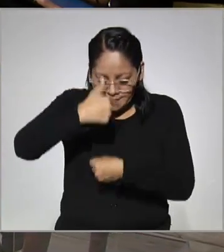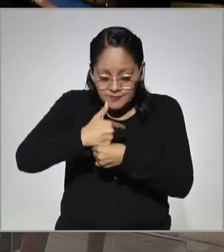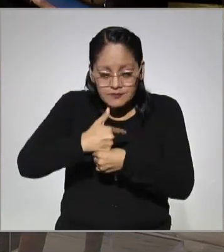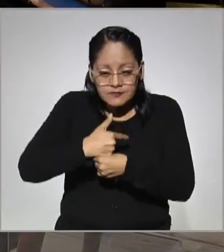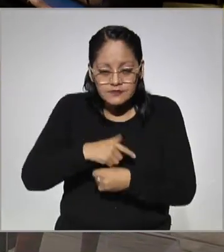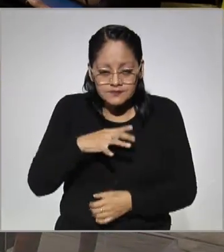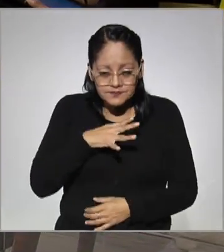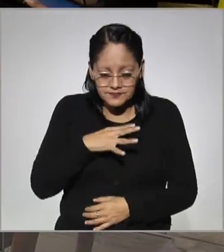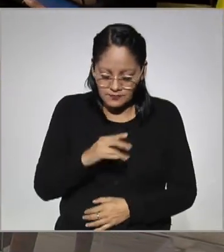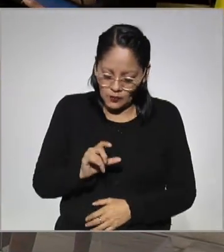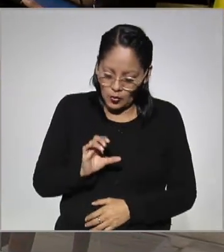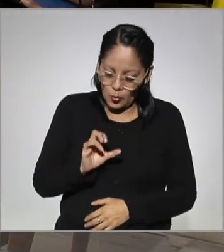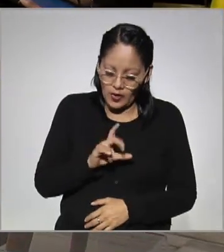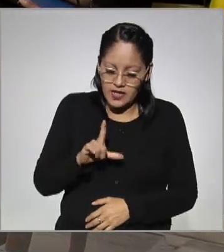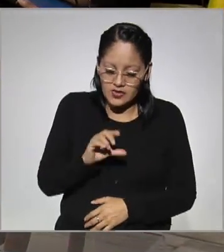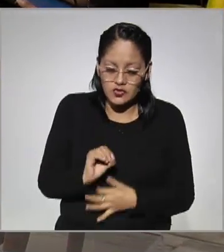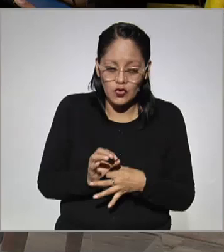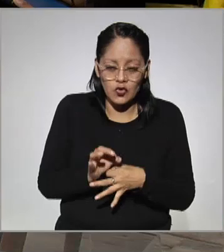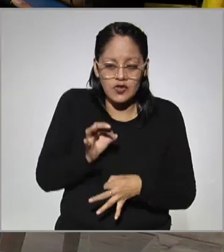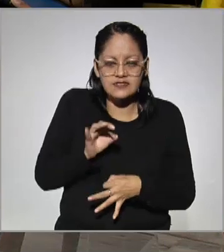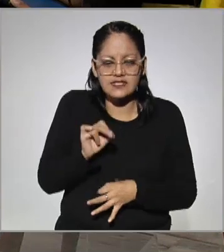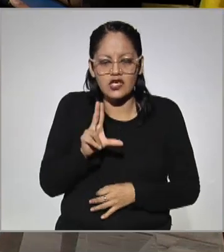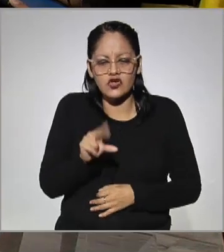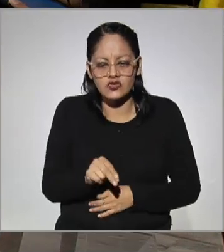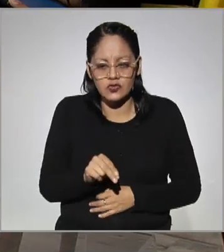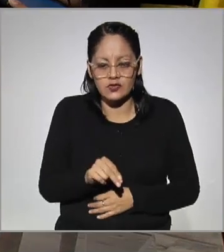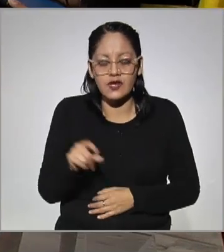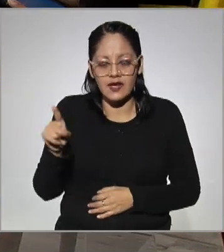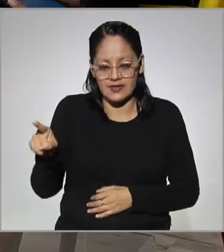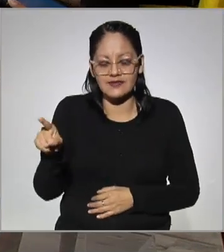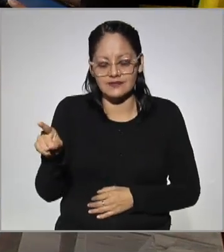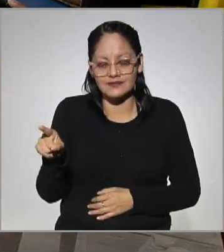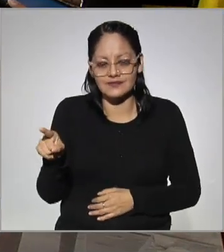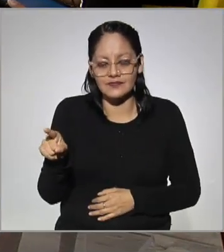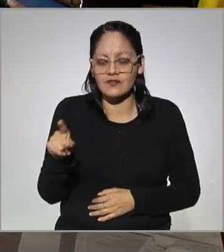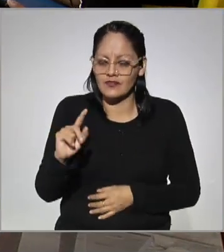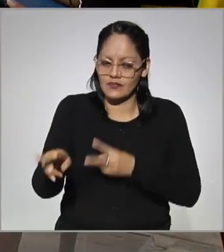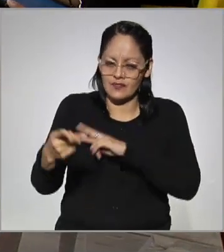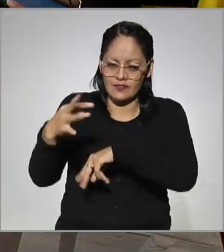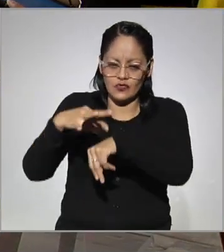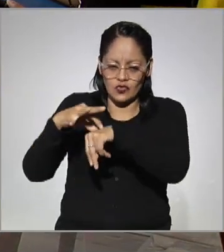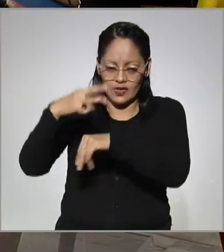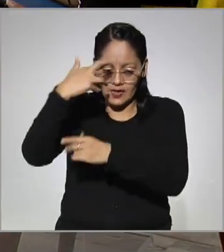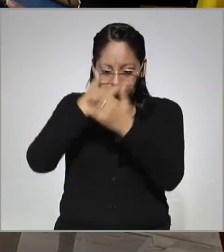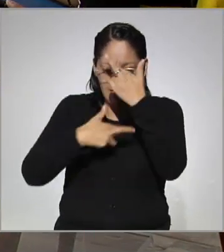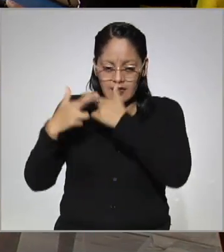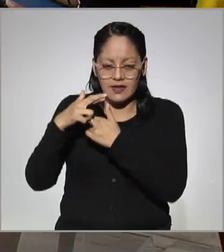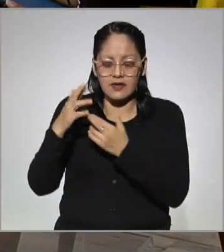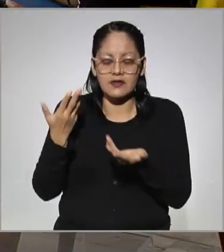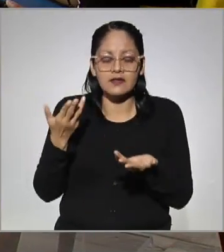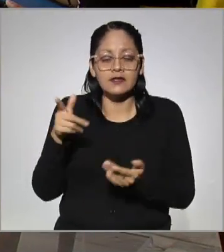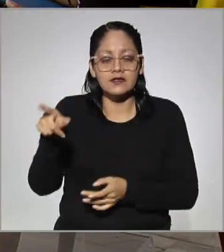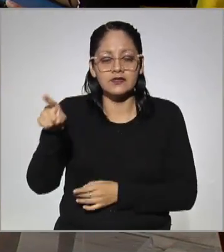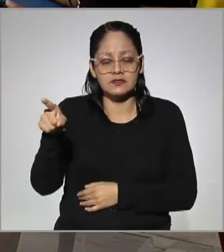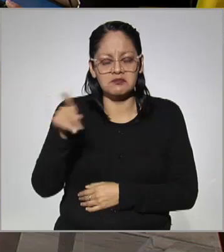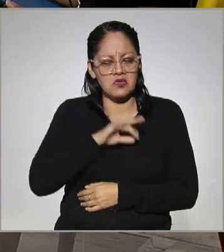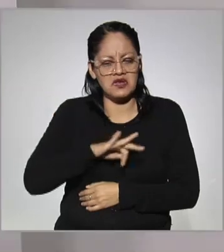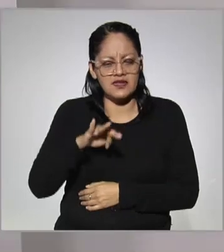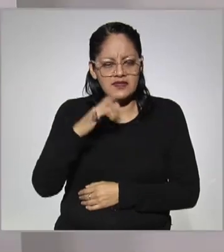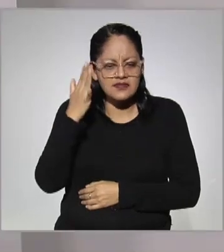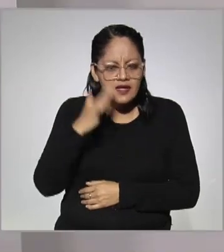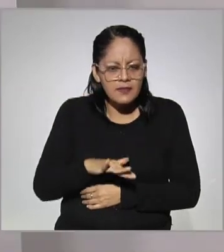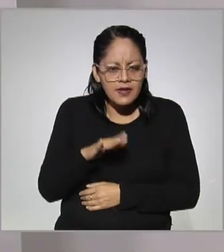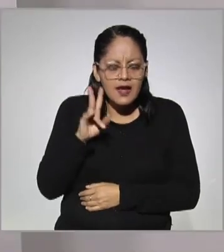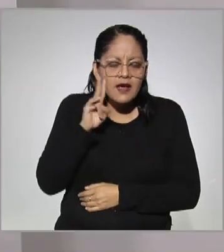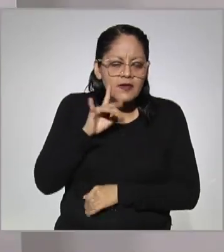de la matriz o no. La inspección inicial. Sí, con su ginecólogo cuando va a la revisión, cuando podemos saberlo con un